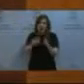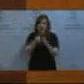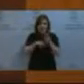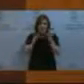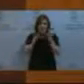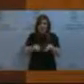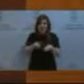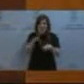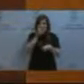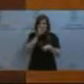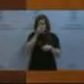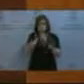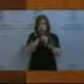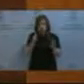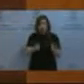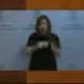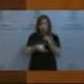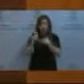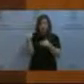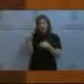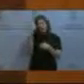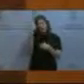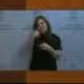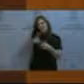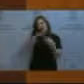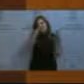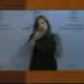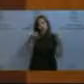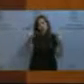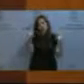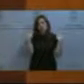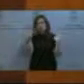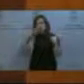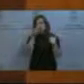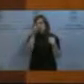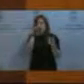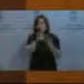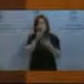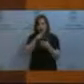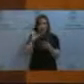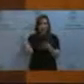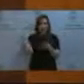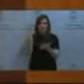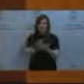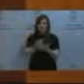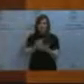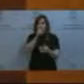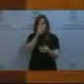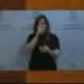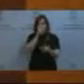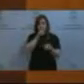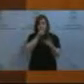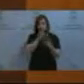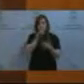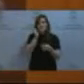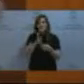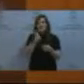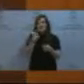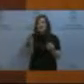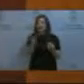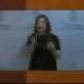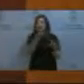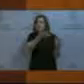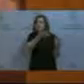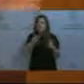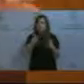2008. Usted ya sé que tiene responsabilidades desde el año 2012. Y le recuerdo lo que dice la sentencia. Es una estimación parcial,